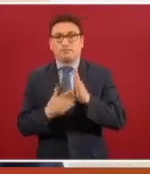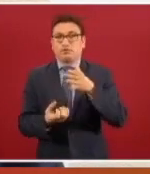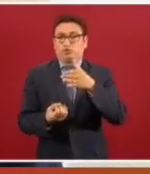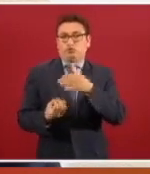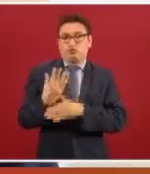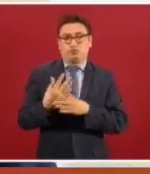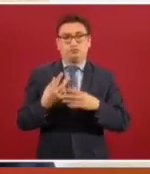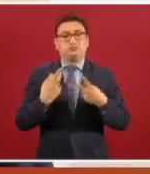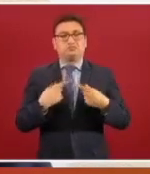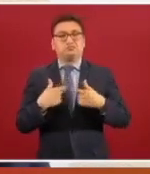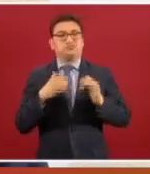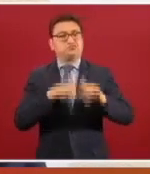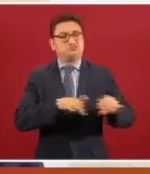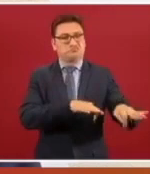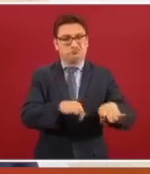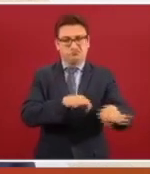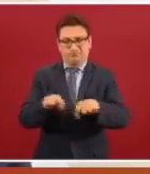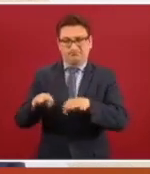270,000 nuevos empleos.